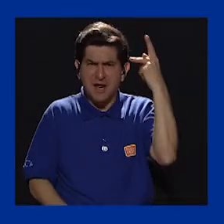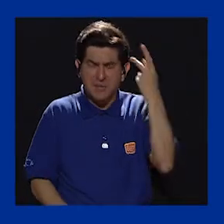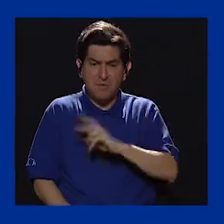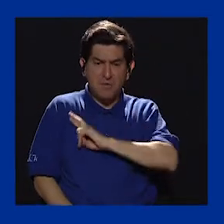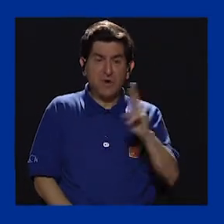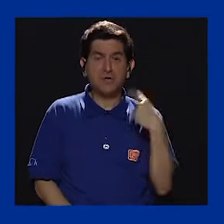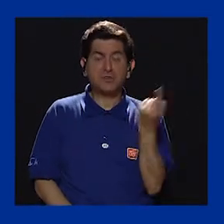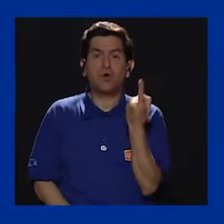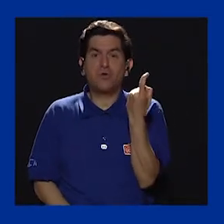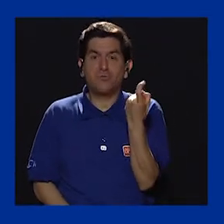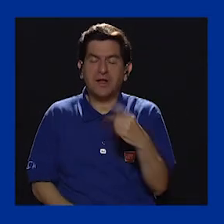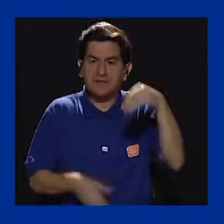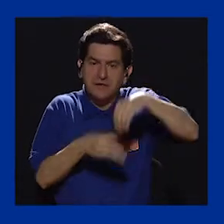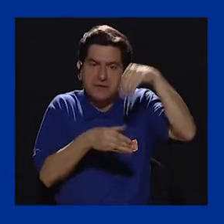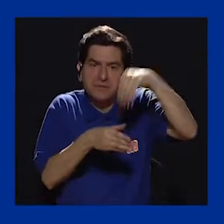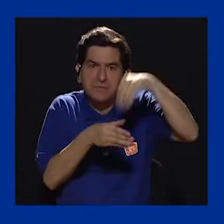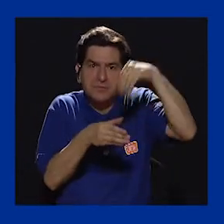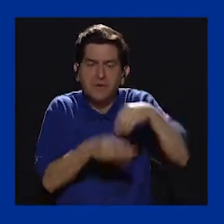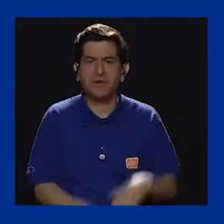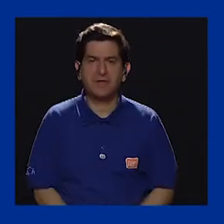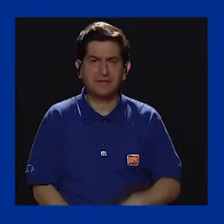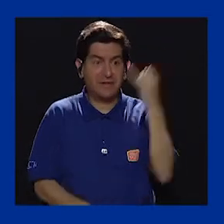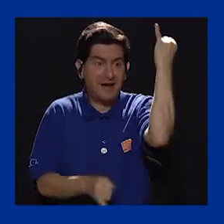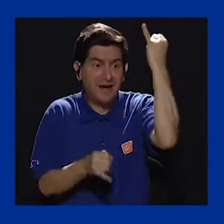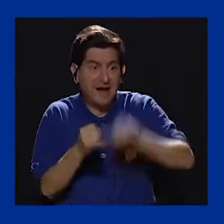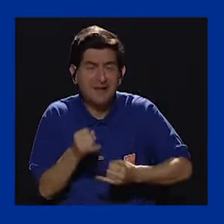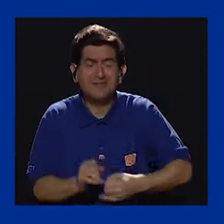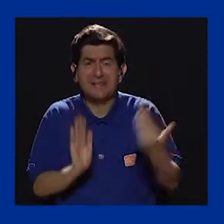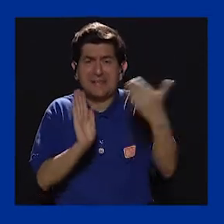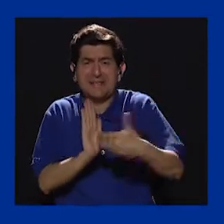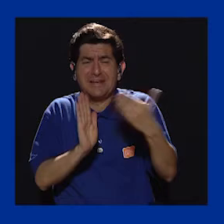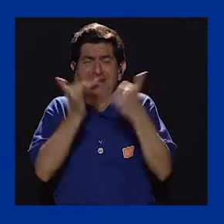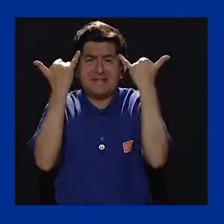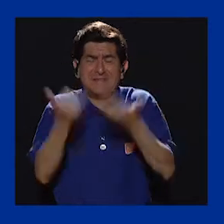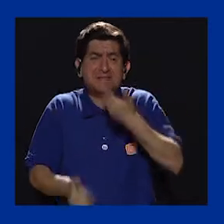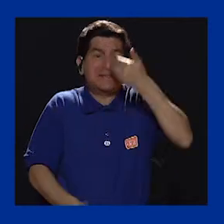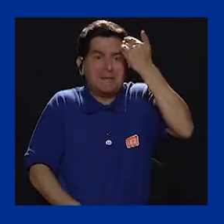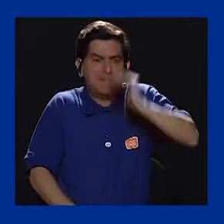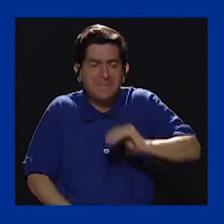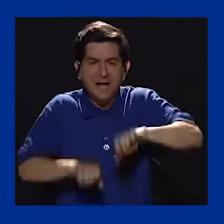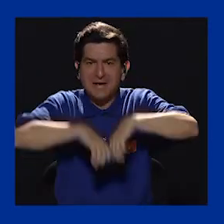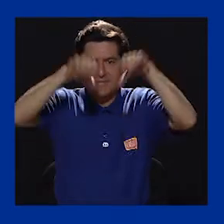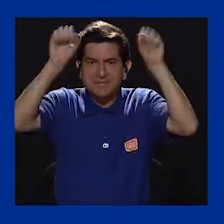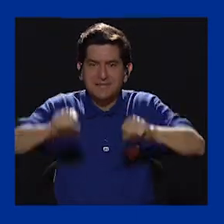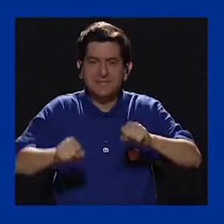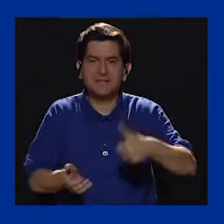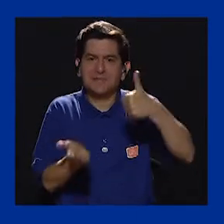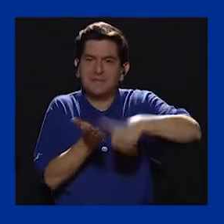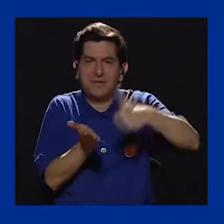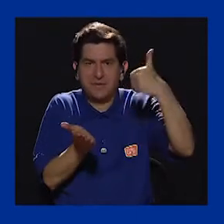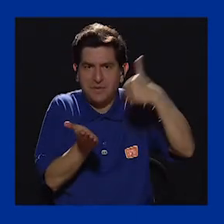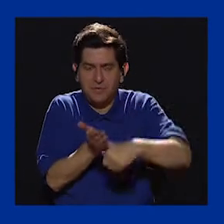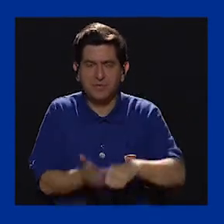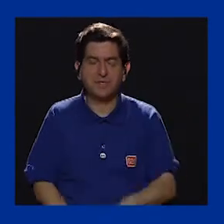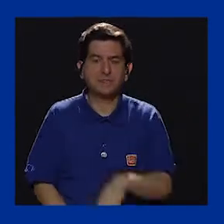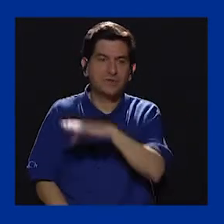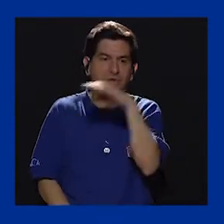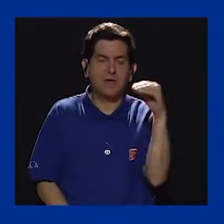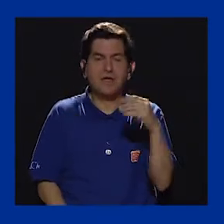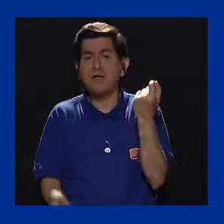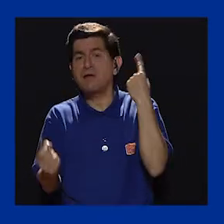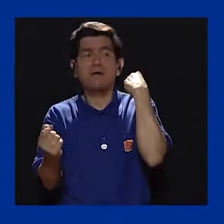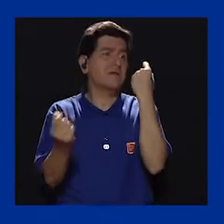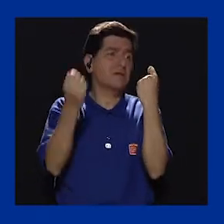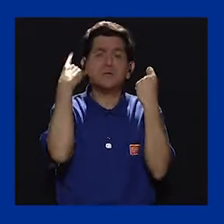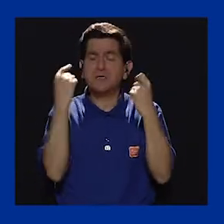único ingrediente que faltaba para terminar de degradar el ya maltrecho sistema de elección y de paso distraernos